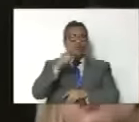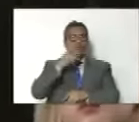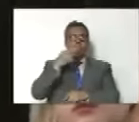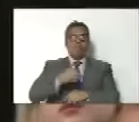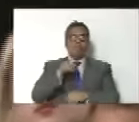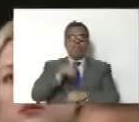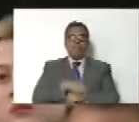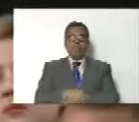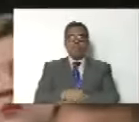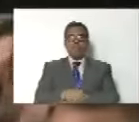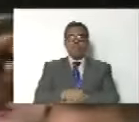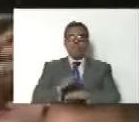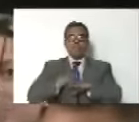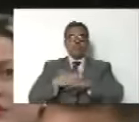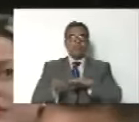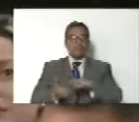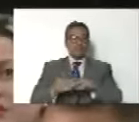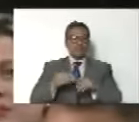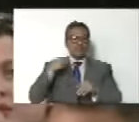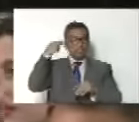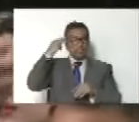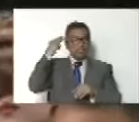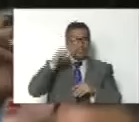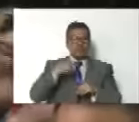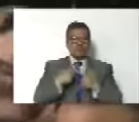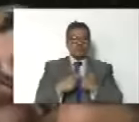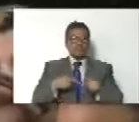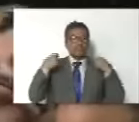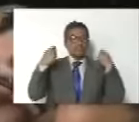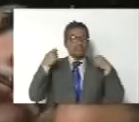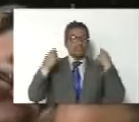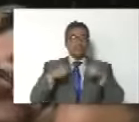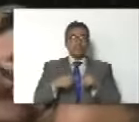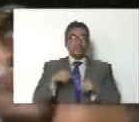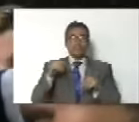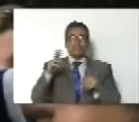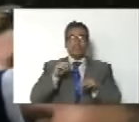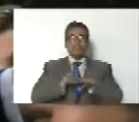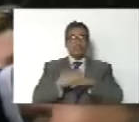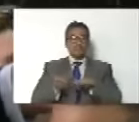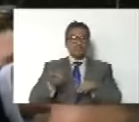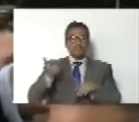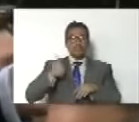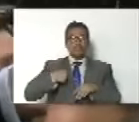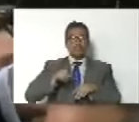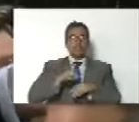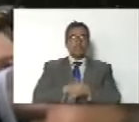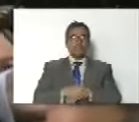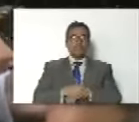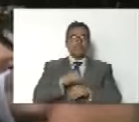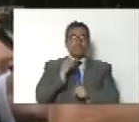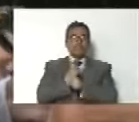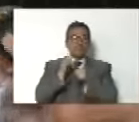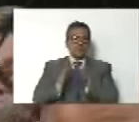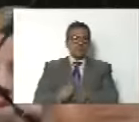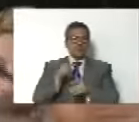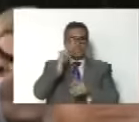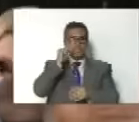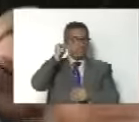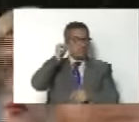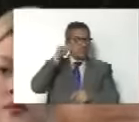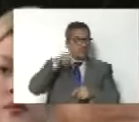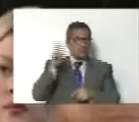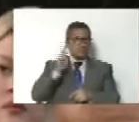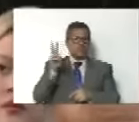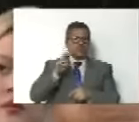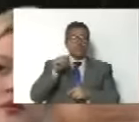correcta porque conmemoramos, pero no celebramos. Porque ¿qué puede tener los trabajadores y las trabajadoras de